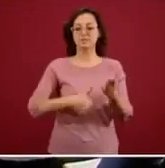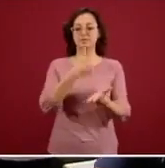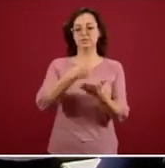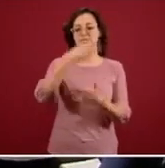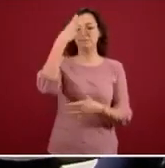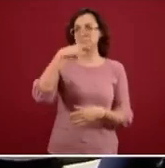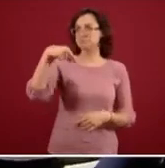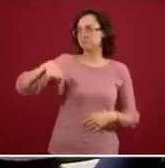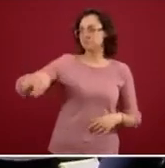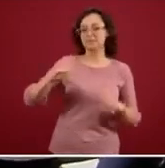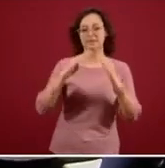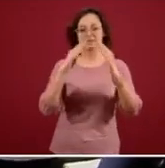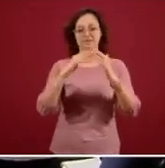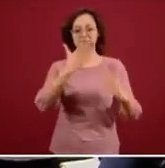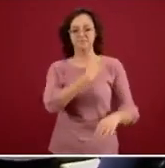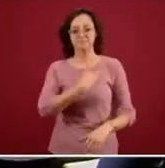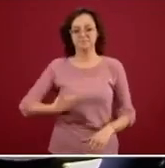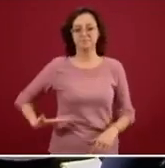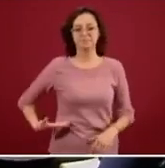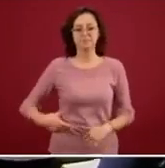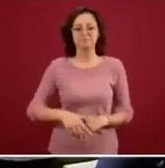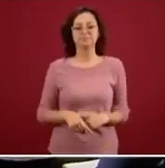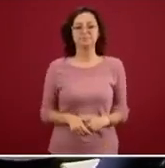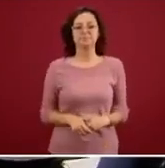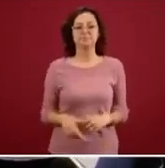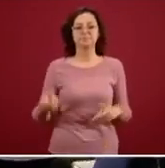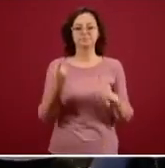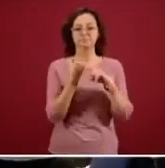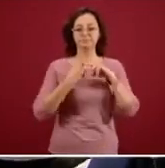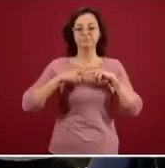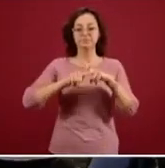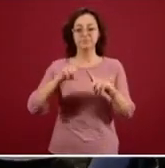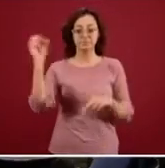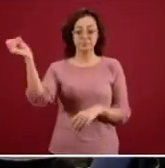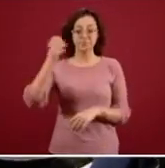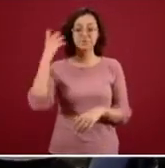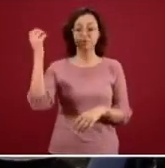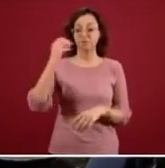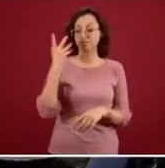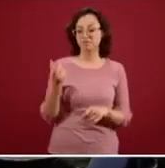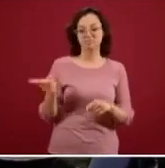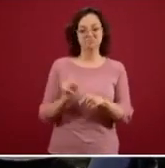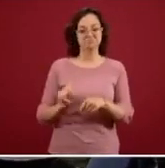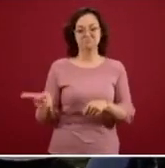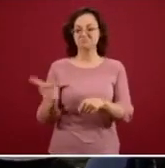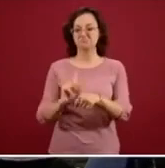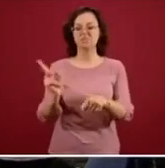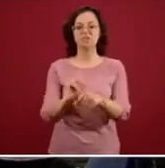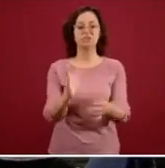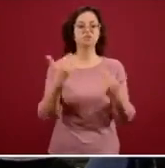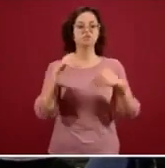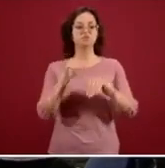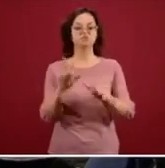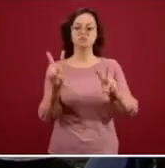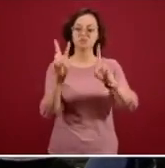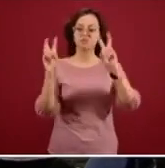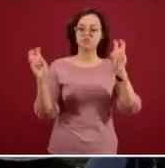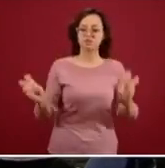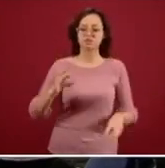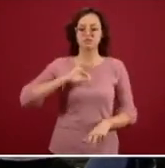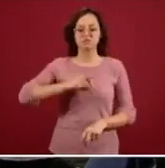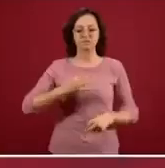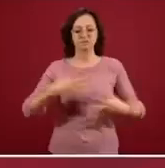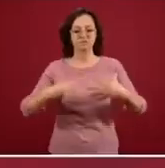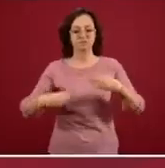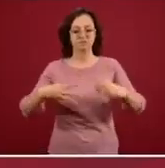Palacio Nacional, y vamos a iniciar la conferencia de prensa diaria sobre la situación de la